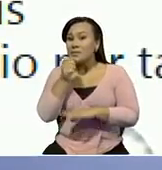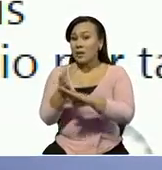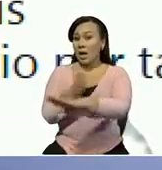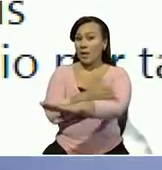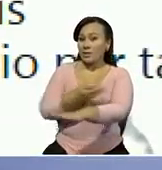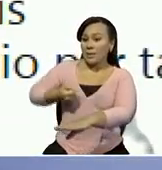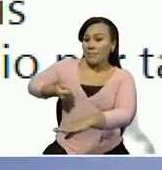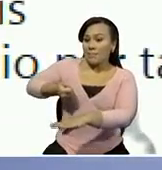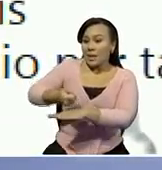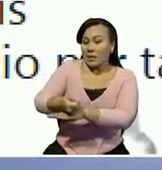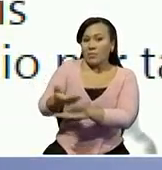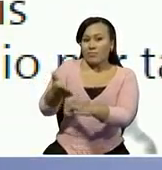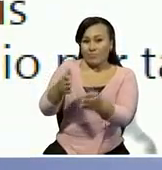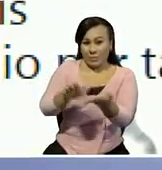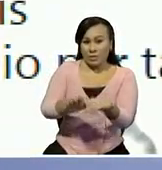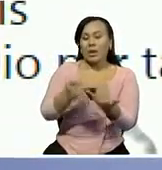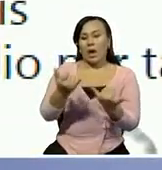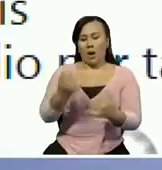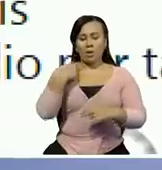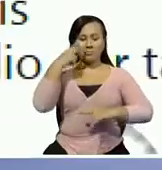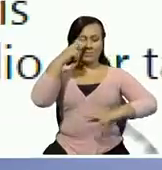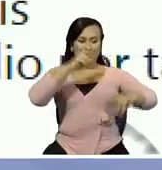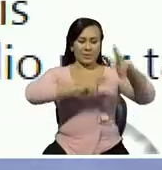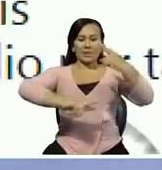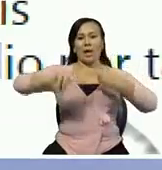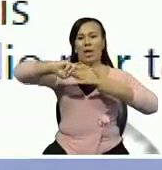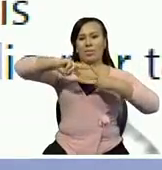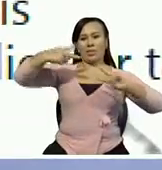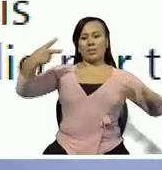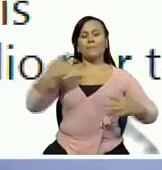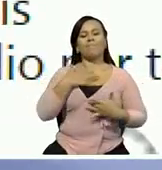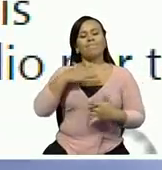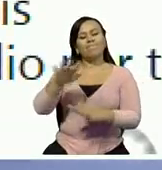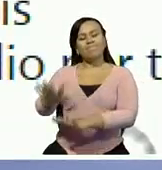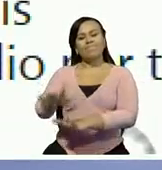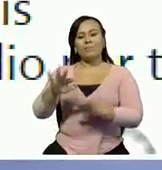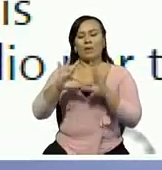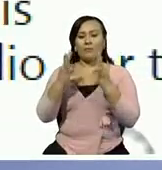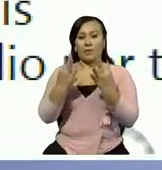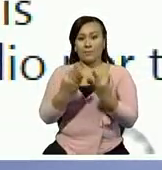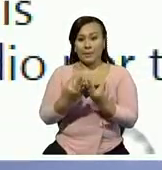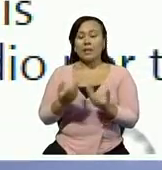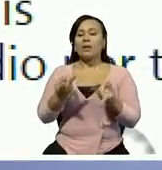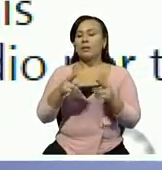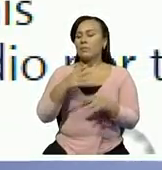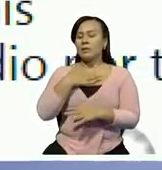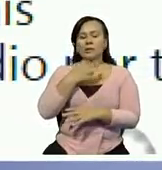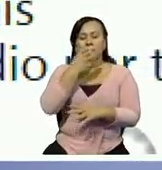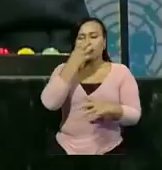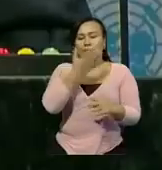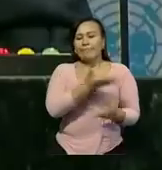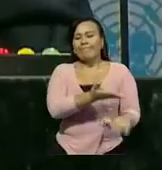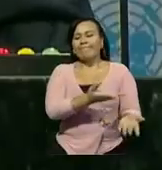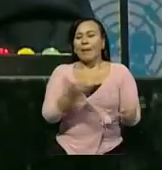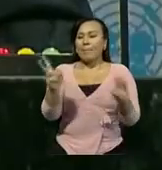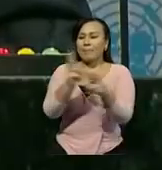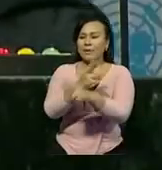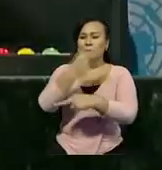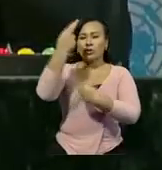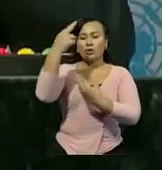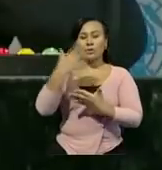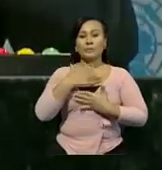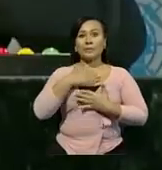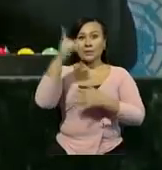guacho estamos verificando su identidad reitero mis condolencias a sus familias que repudio por tan atroz crimen escribir el primer